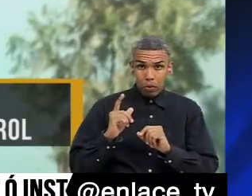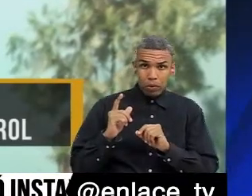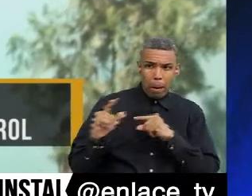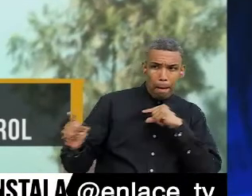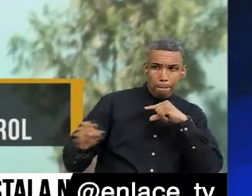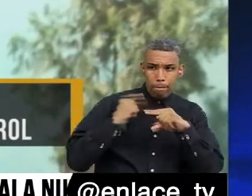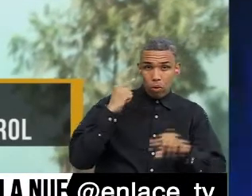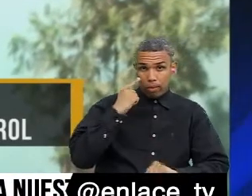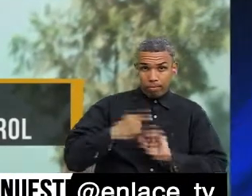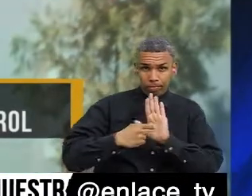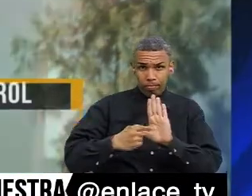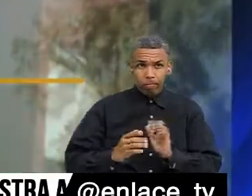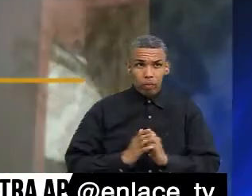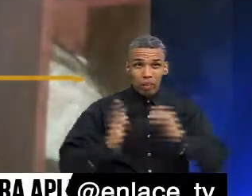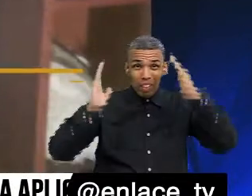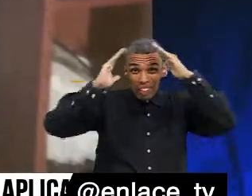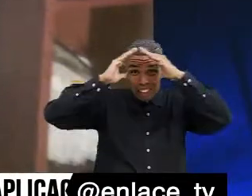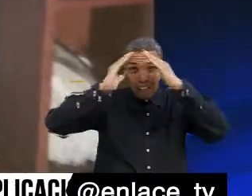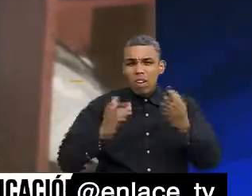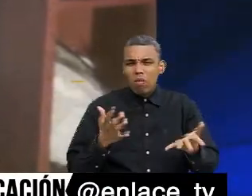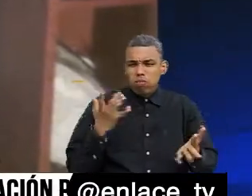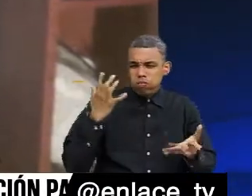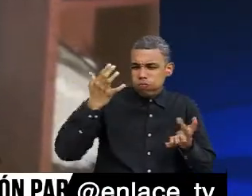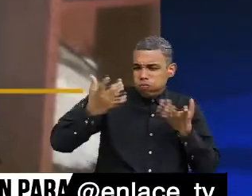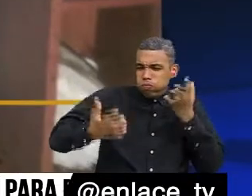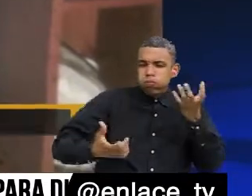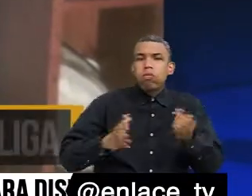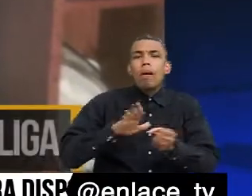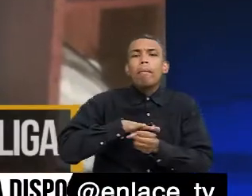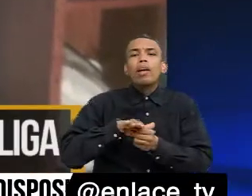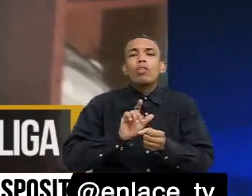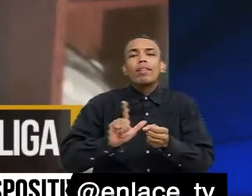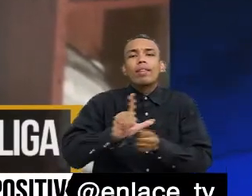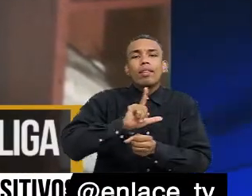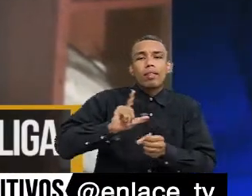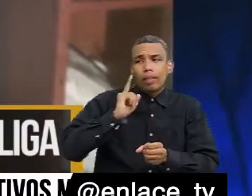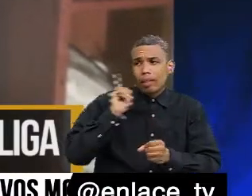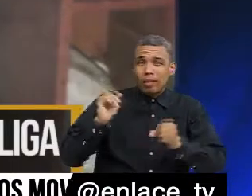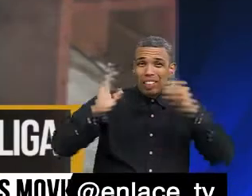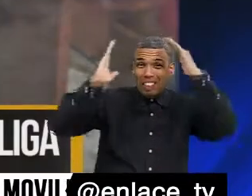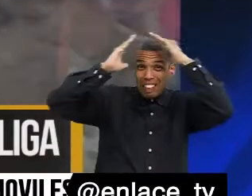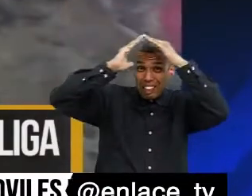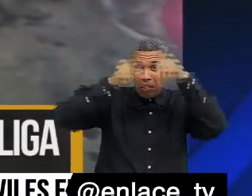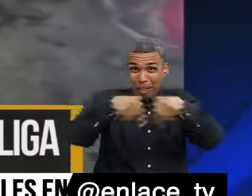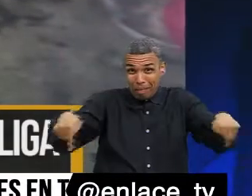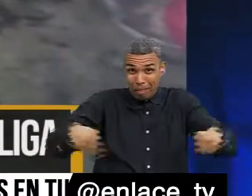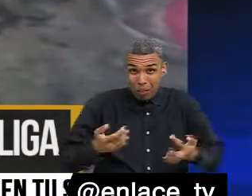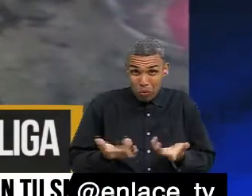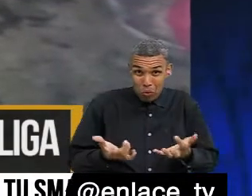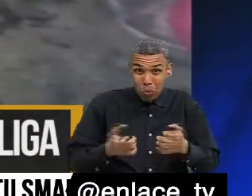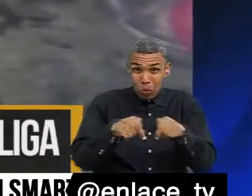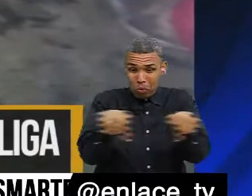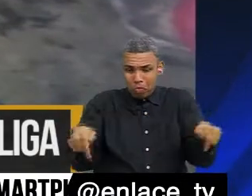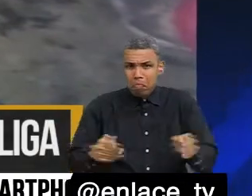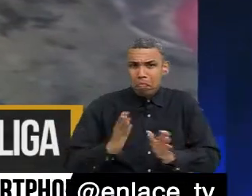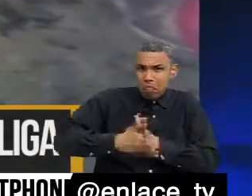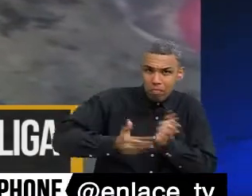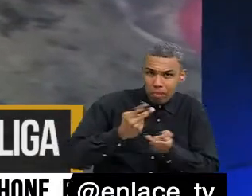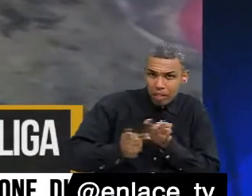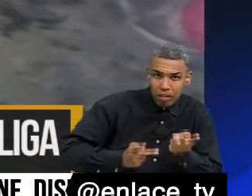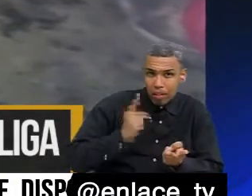se observa el estado en el que quedó la vivienda del barrio la liga el techo la cocina la sala los electrodomésticos